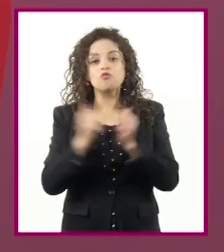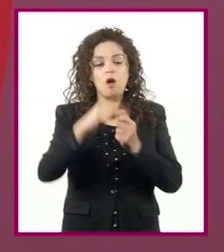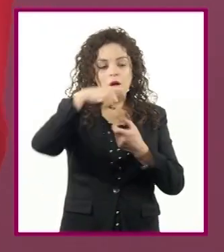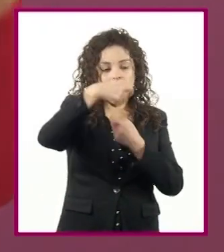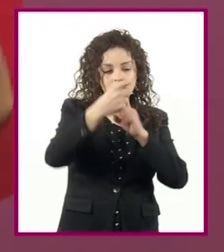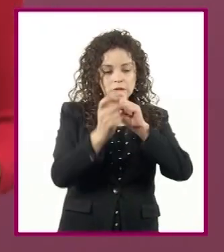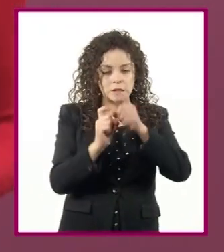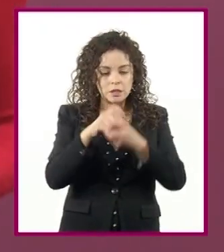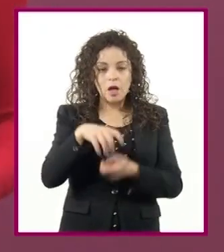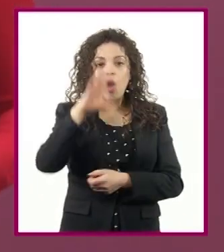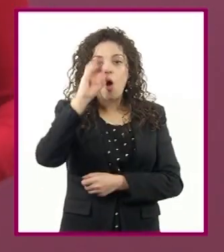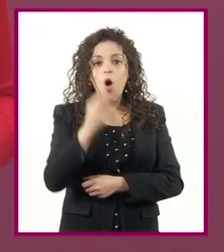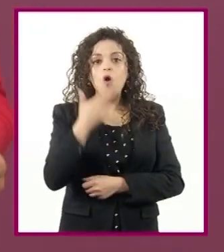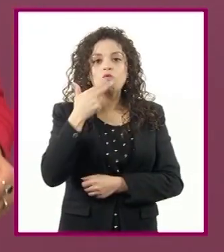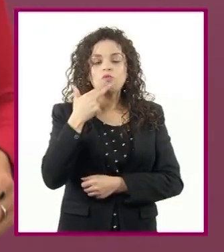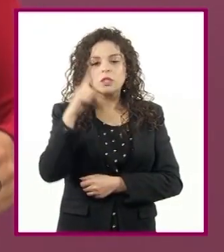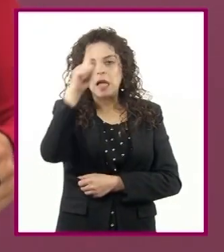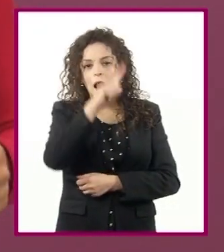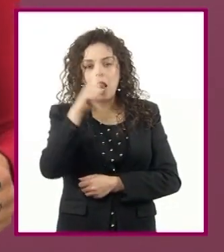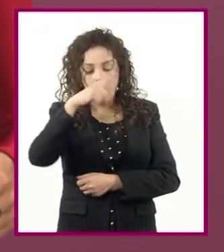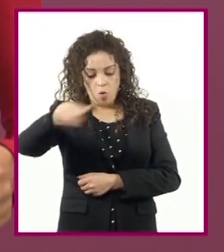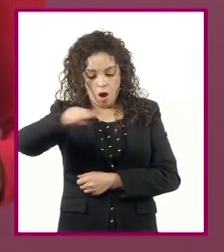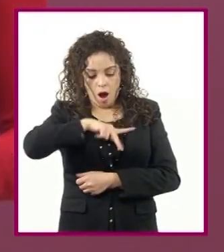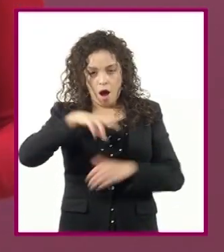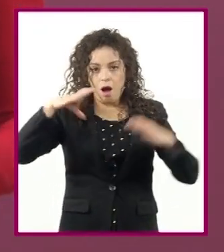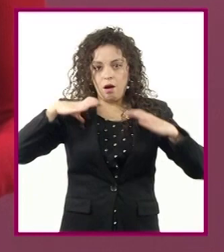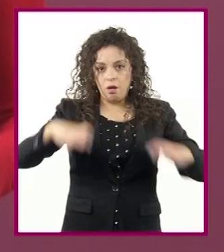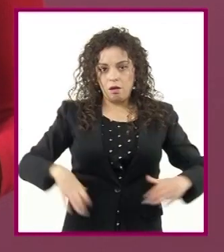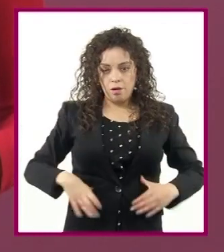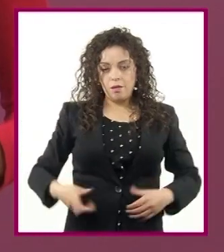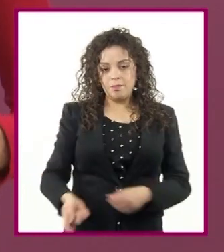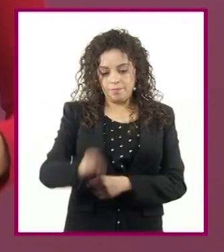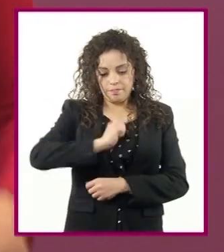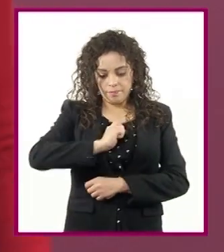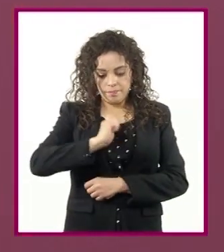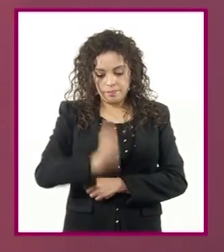un lenguaje propio que les permite una identidad cultural.